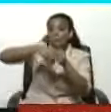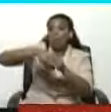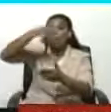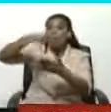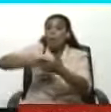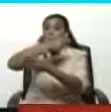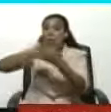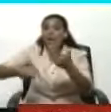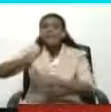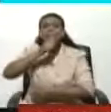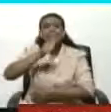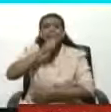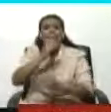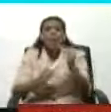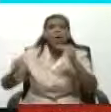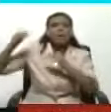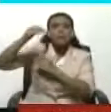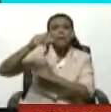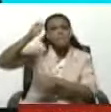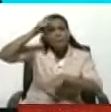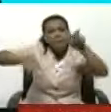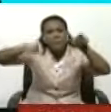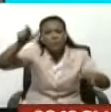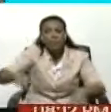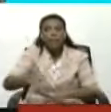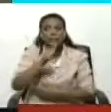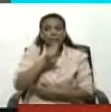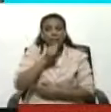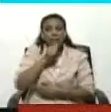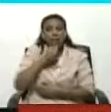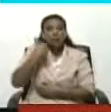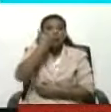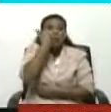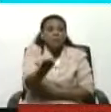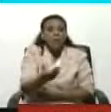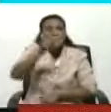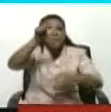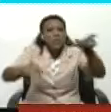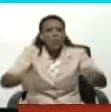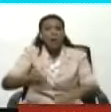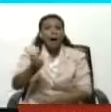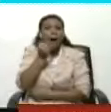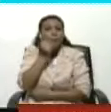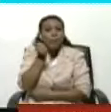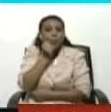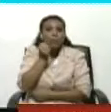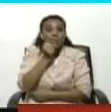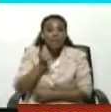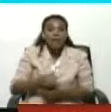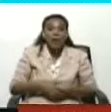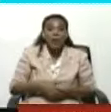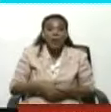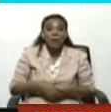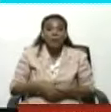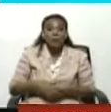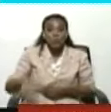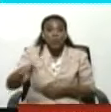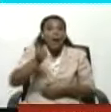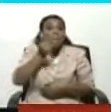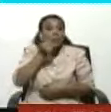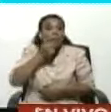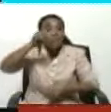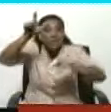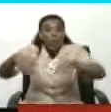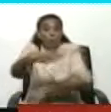escuela. ¿Quién puede estar encima del poder popular? Dime tú. Es un grosero, un abusador. ¿Cómo que va a prohibir? Un abusador, presidente. Bueno, para abusador,